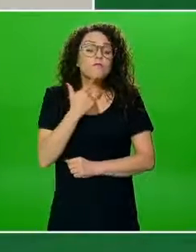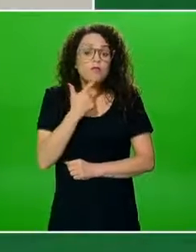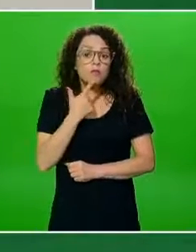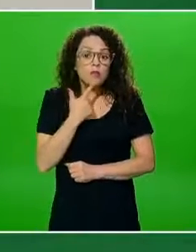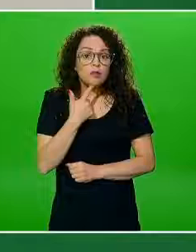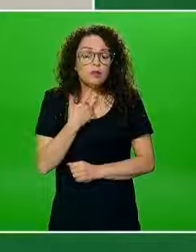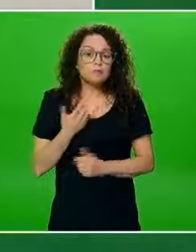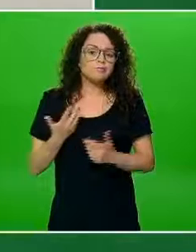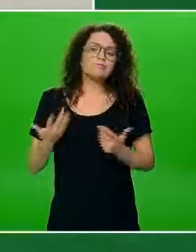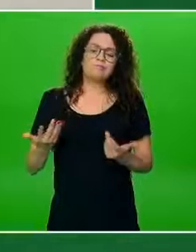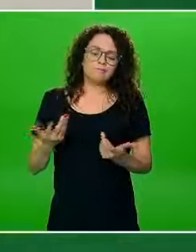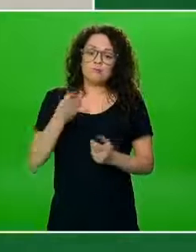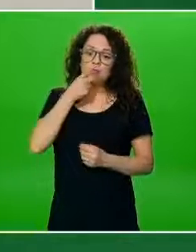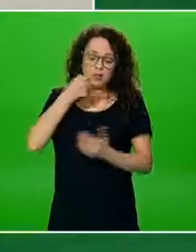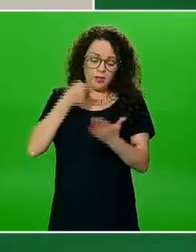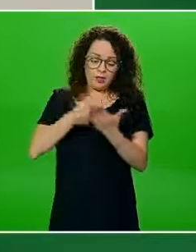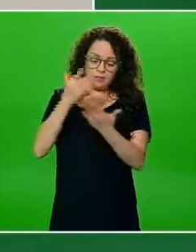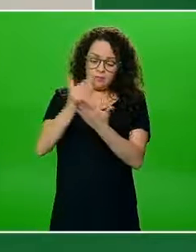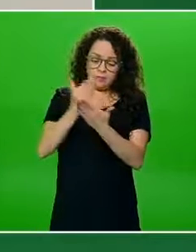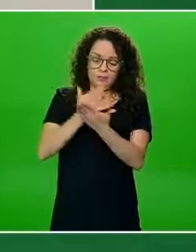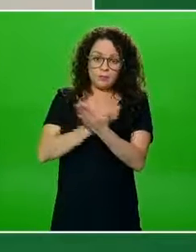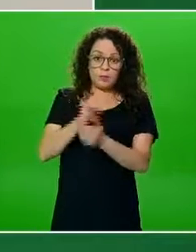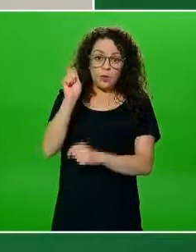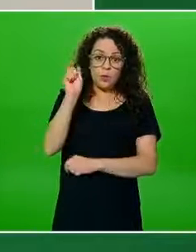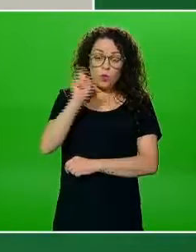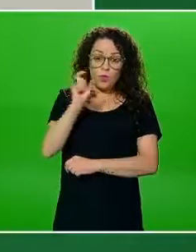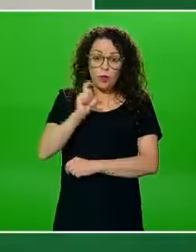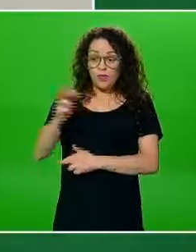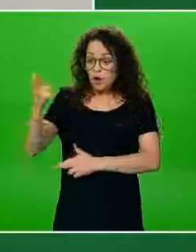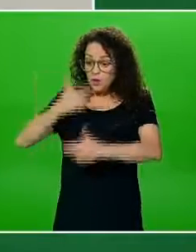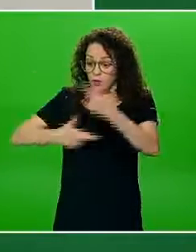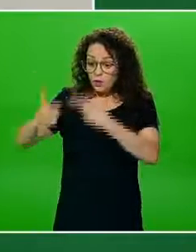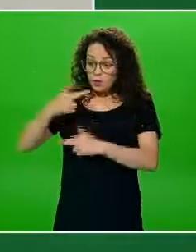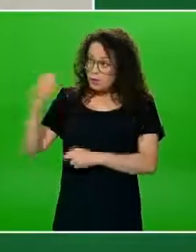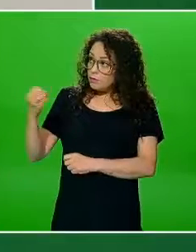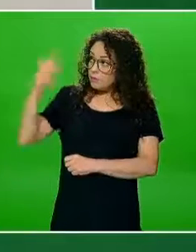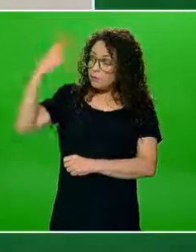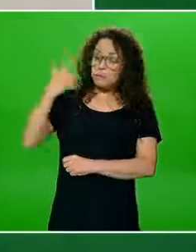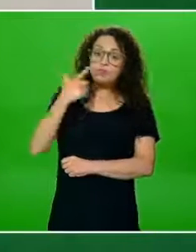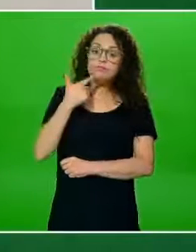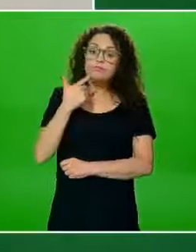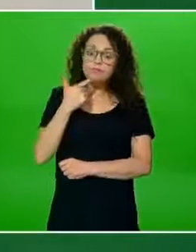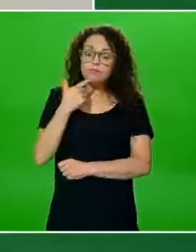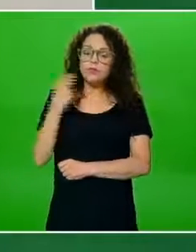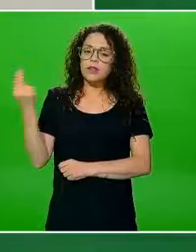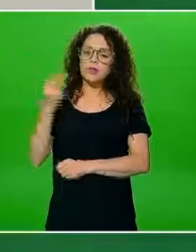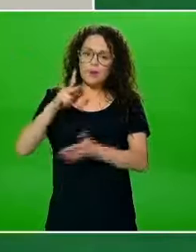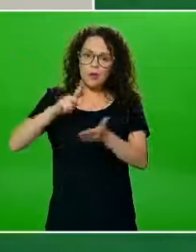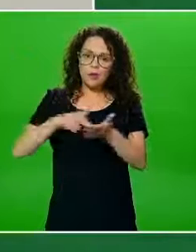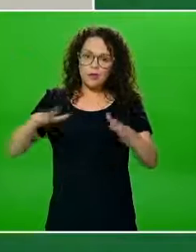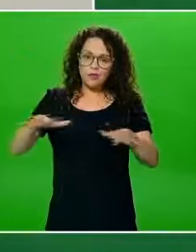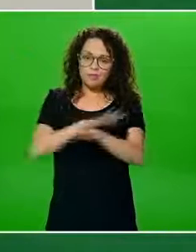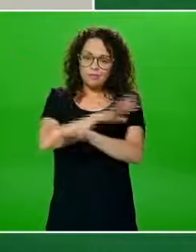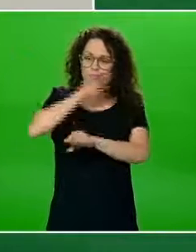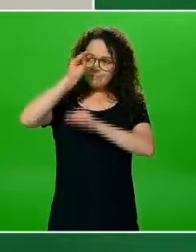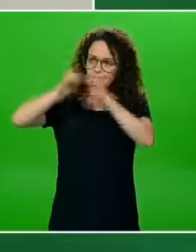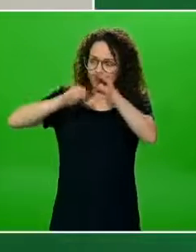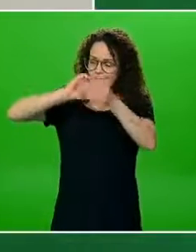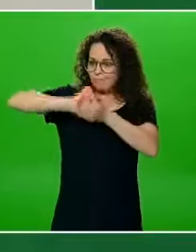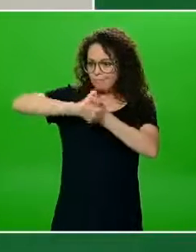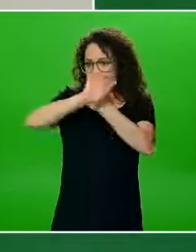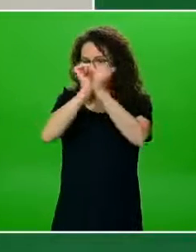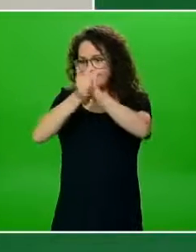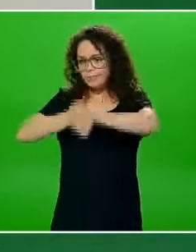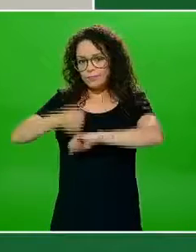mismo lineamiento dice entonces que al regresar a niveles de riesgo superior, deben nuevamente reconvertir y volver a